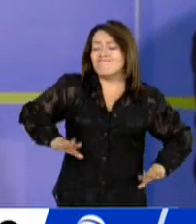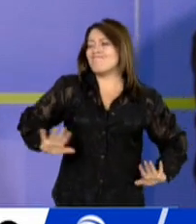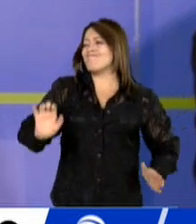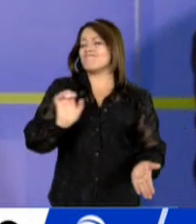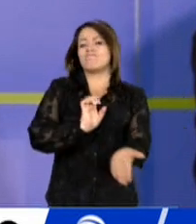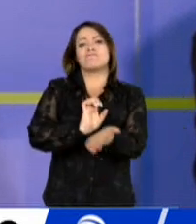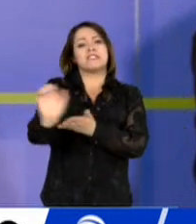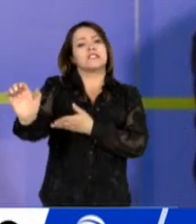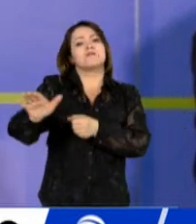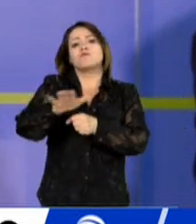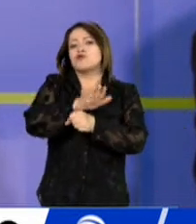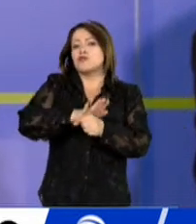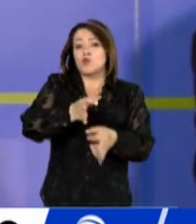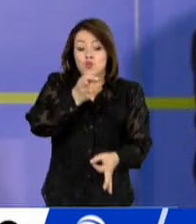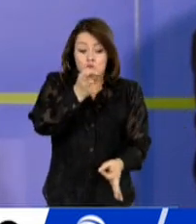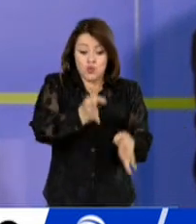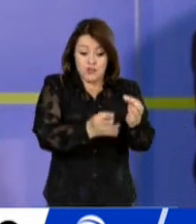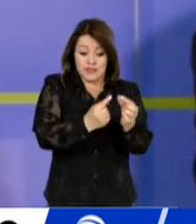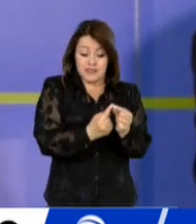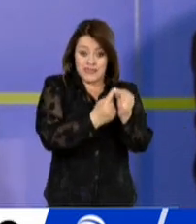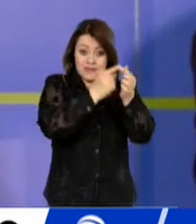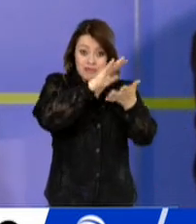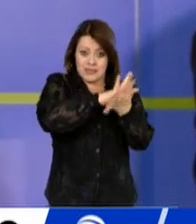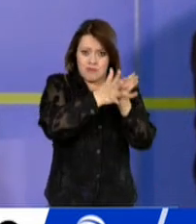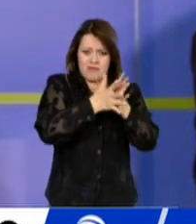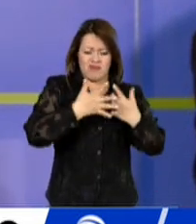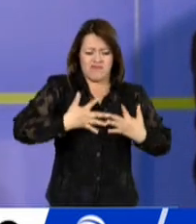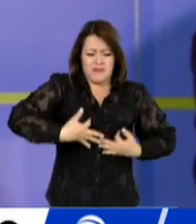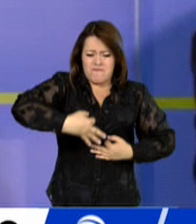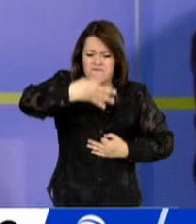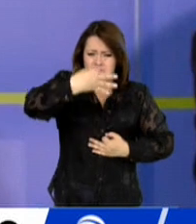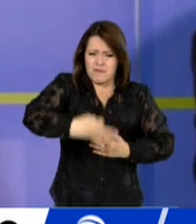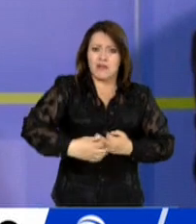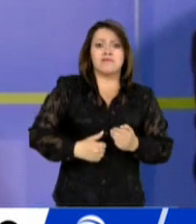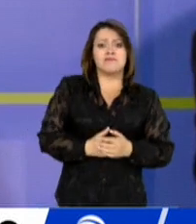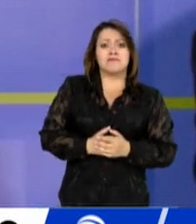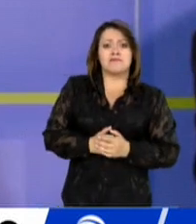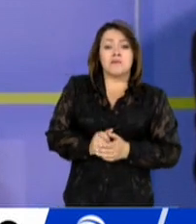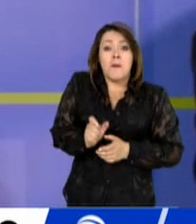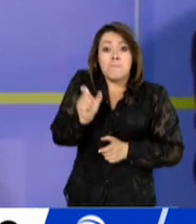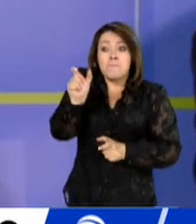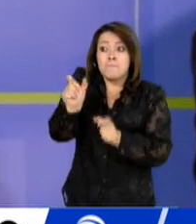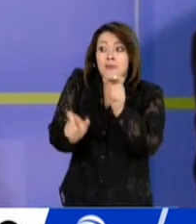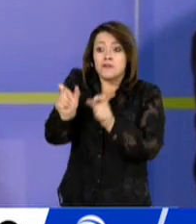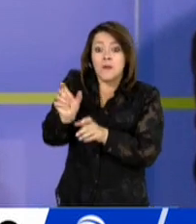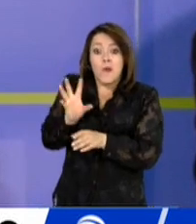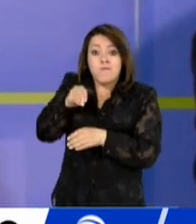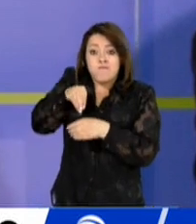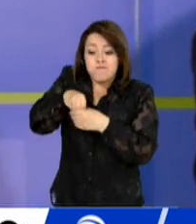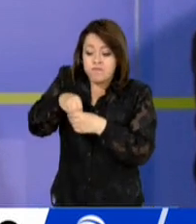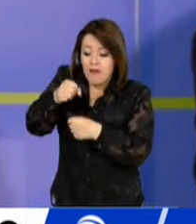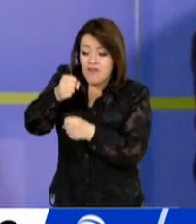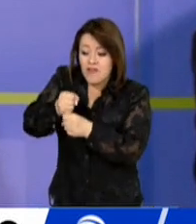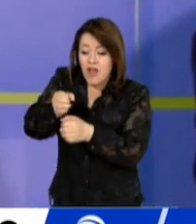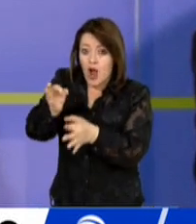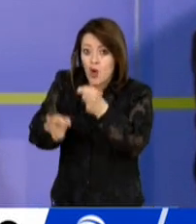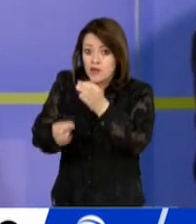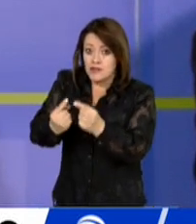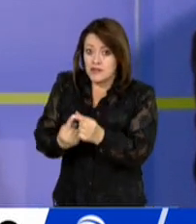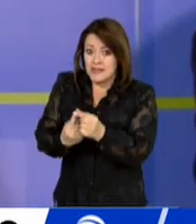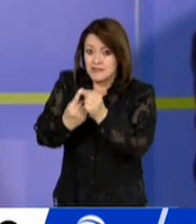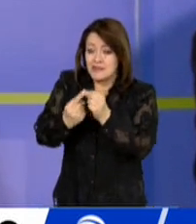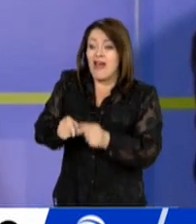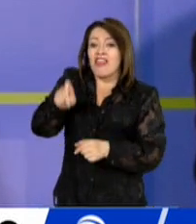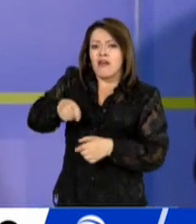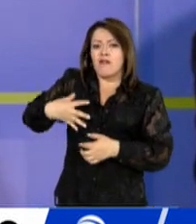conducta que pueda ser tachada por parte de servidores de la Jurisdicción para la Paz será